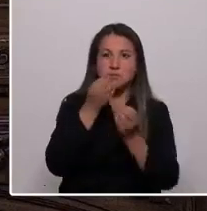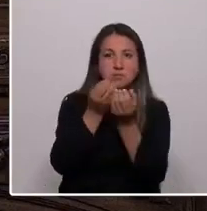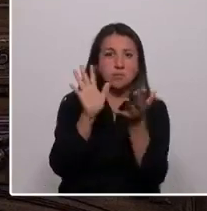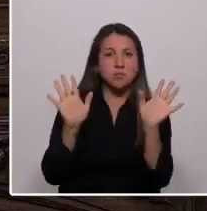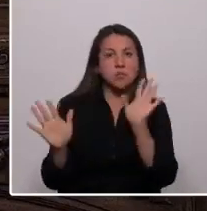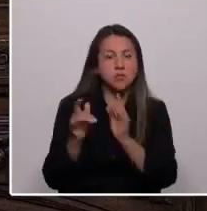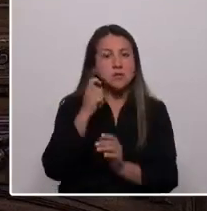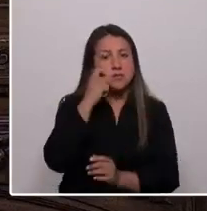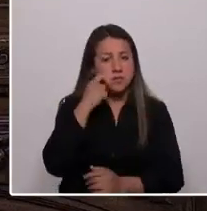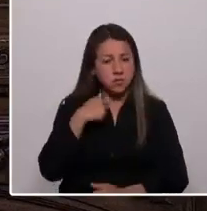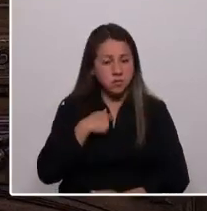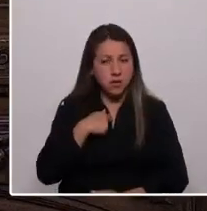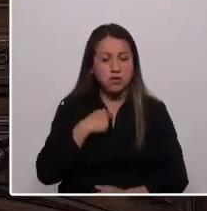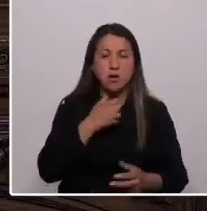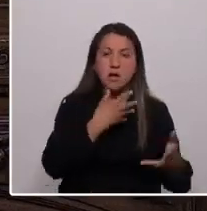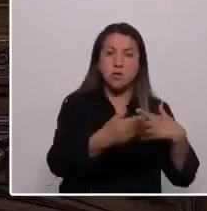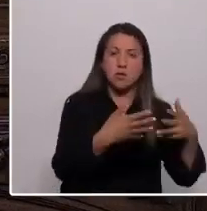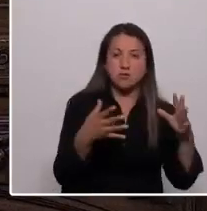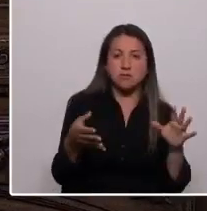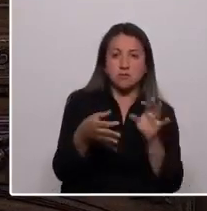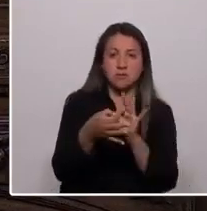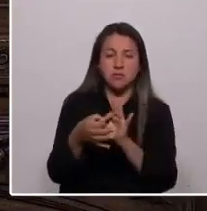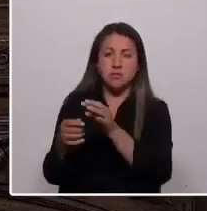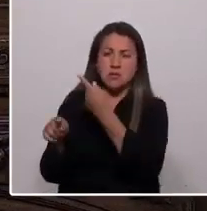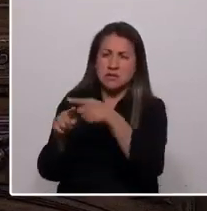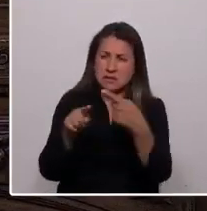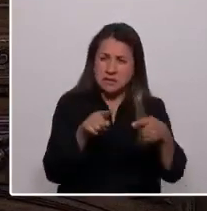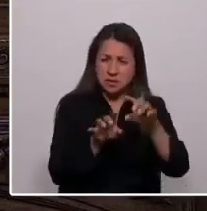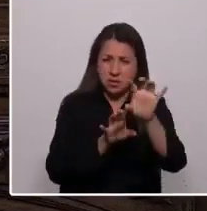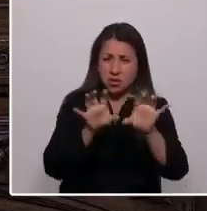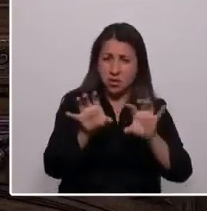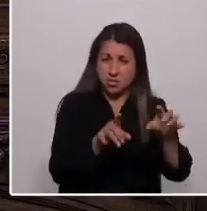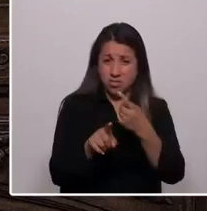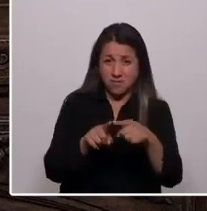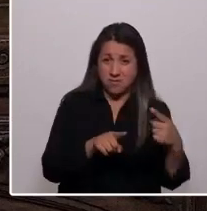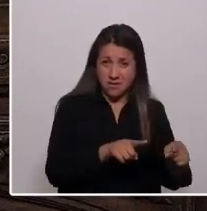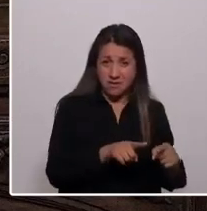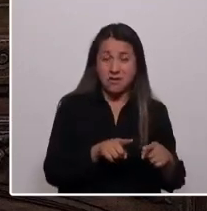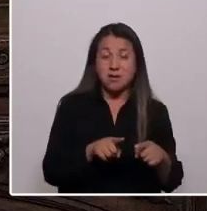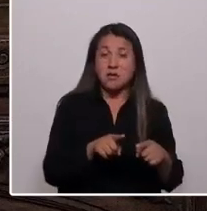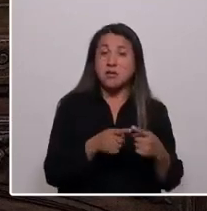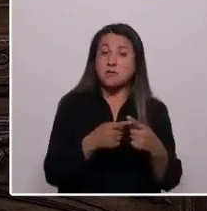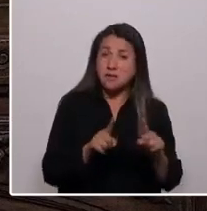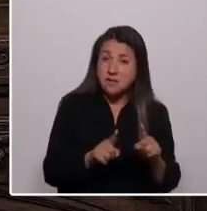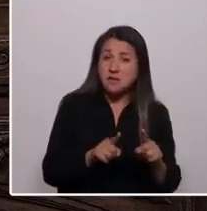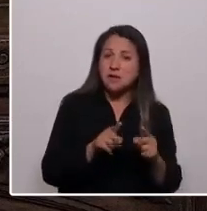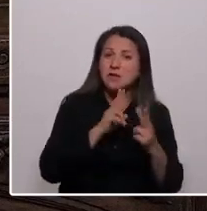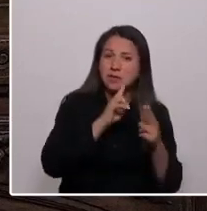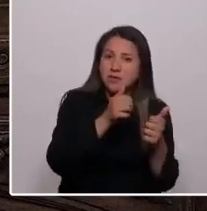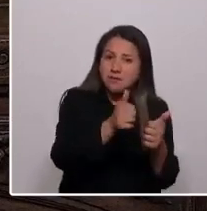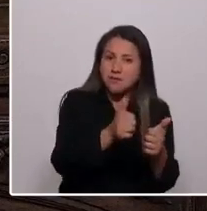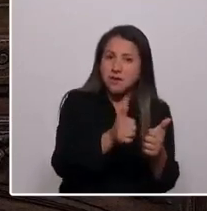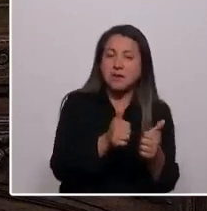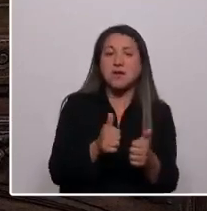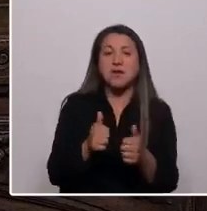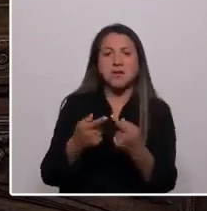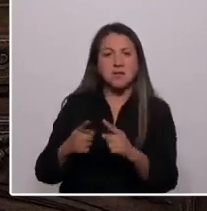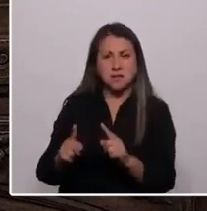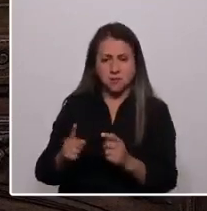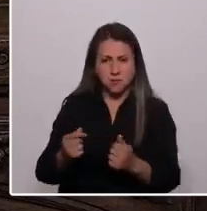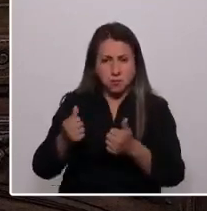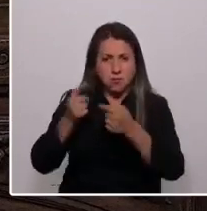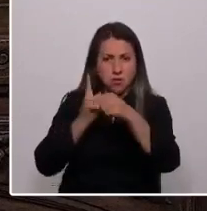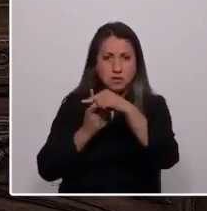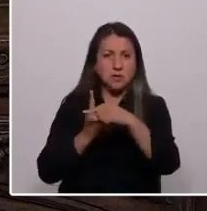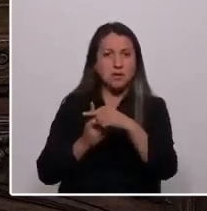naturaleza la diversidad es lo único que nos queda la diferencia en la salida lo distinto no se enriquece no podemos seguir